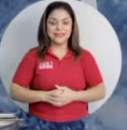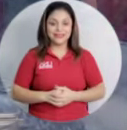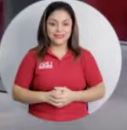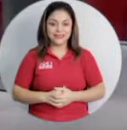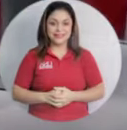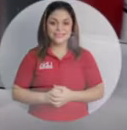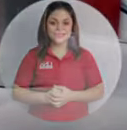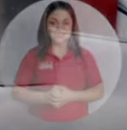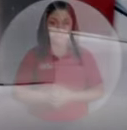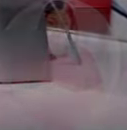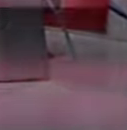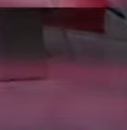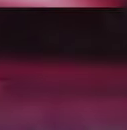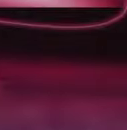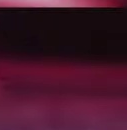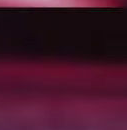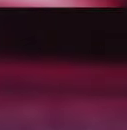vayan.